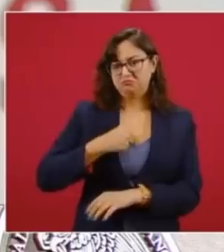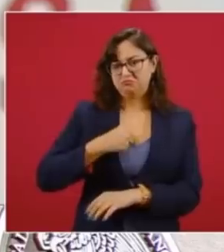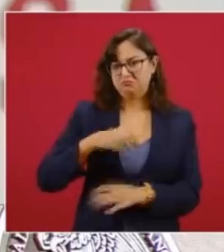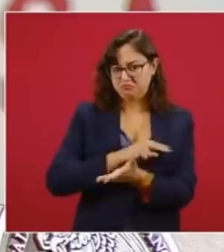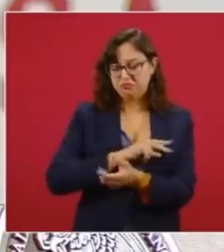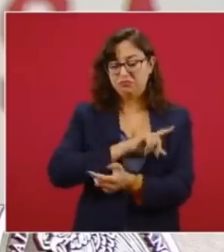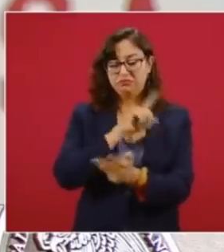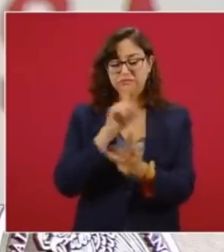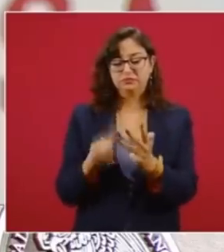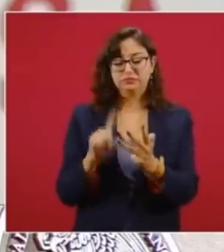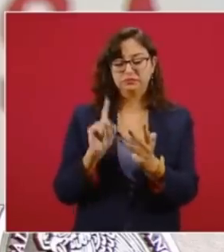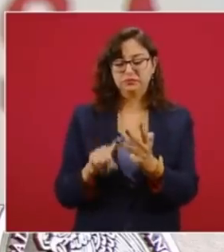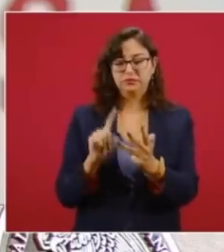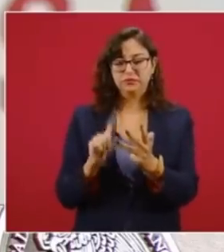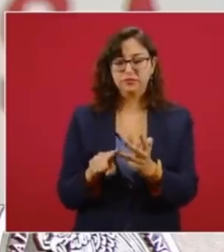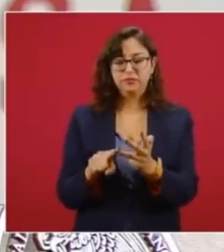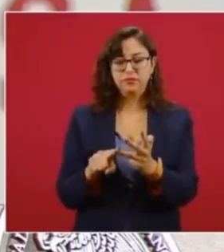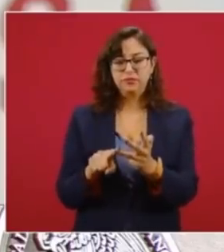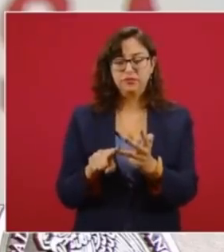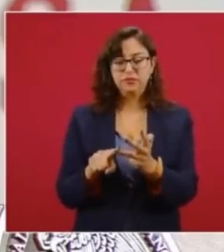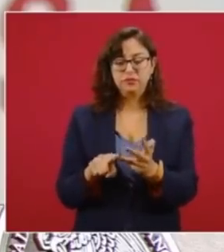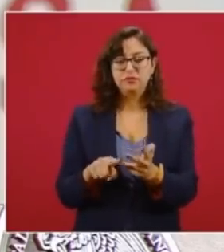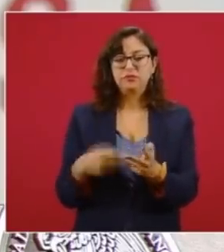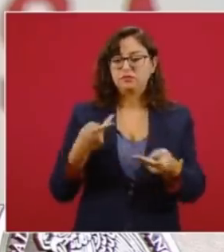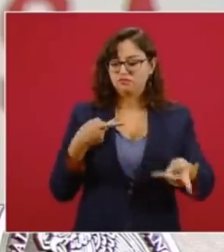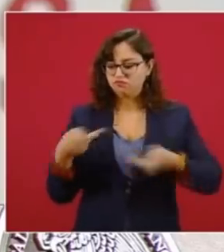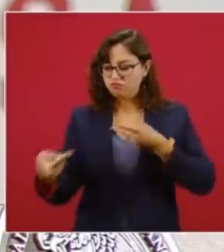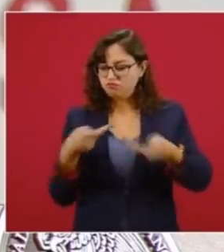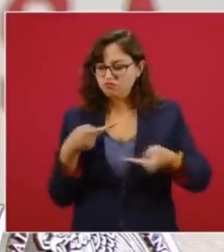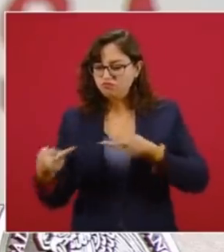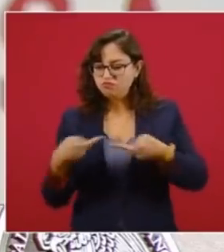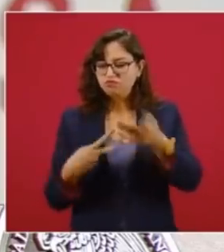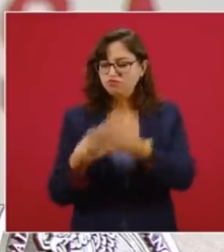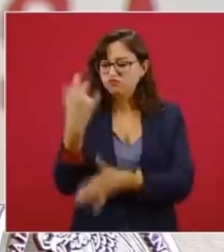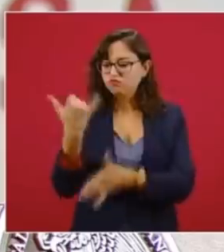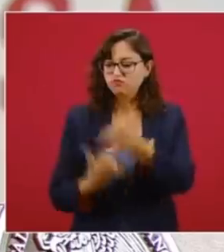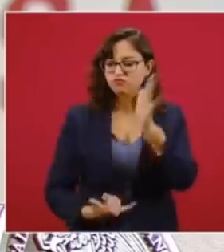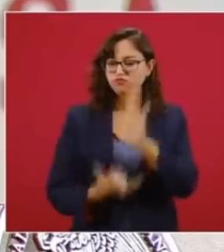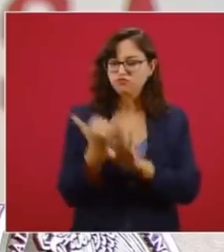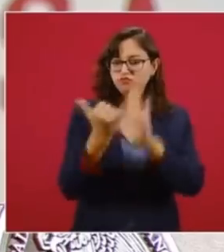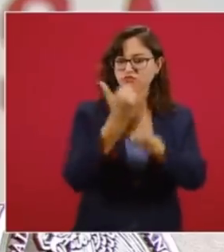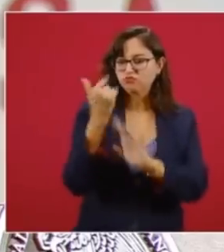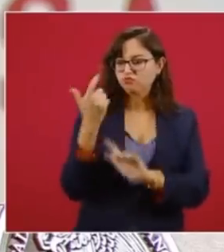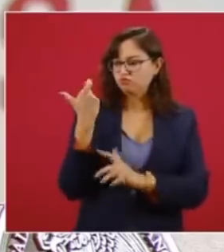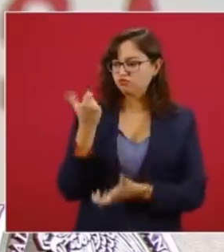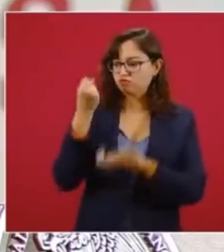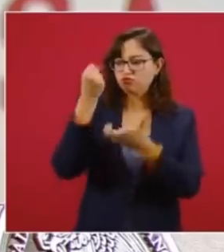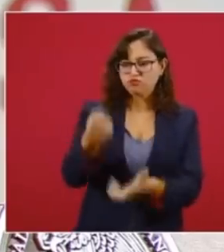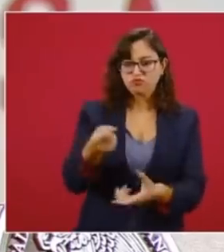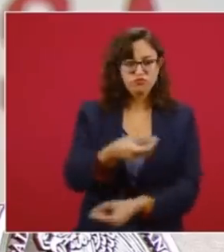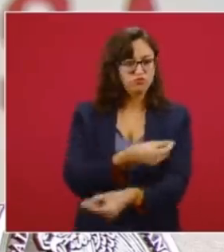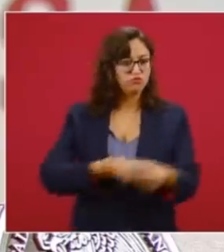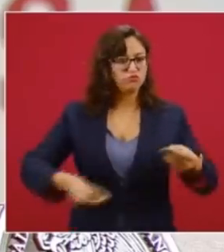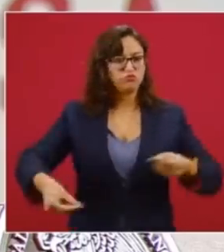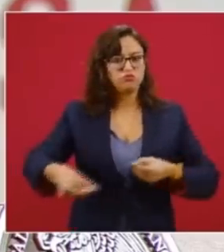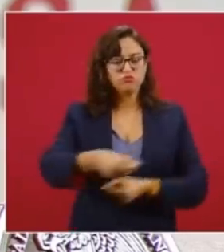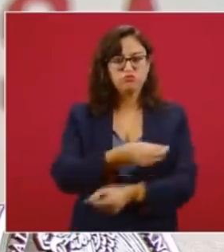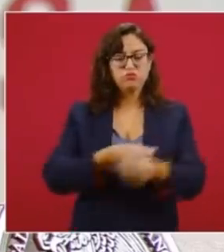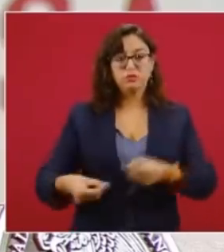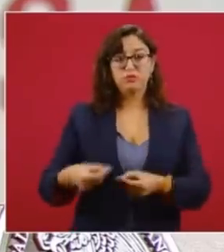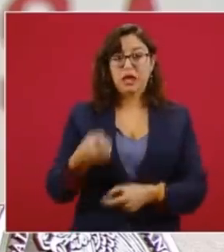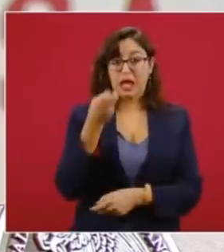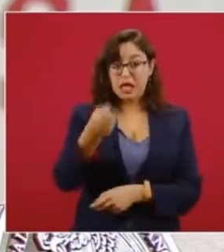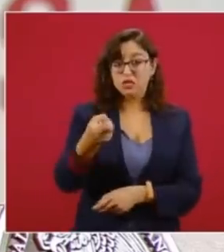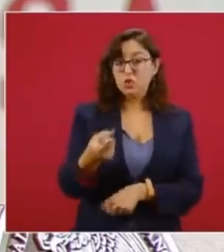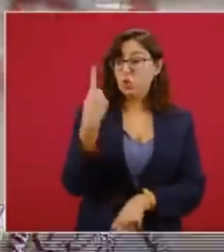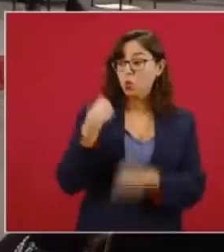y tercer elemento, un plan de infraestructura que movilizaría la inversión. Y pronosticamos en aquel entonces